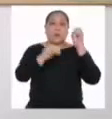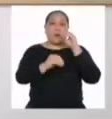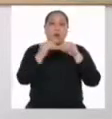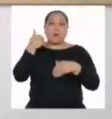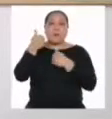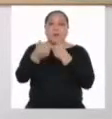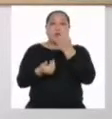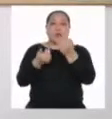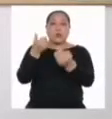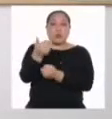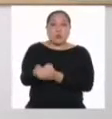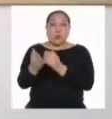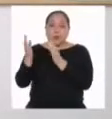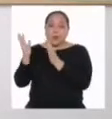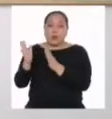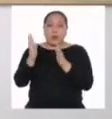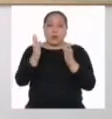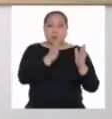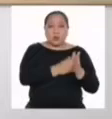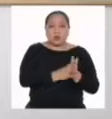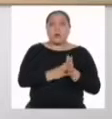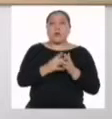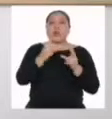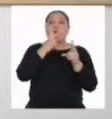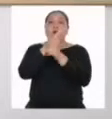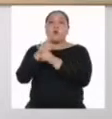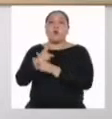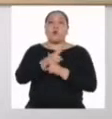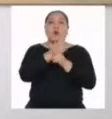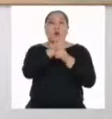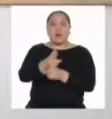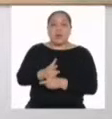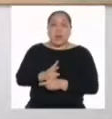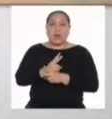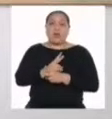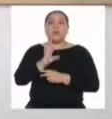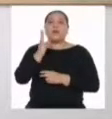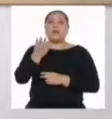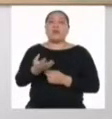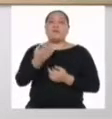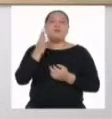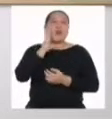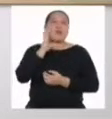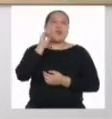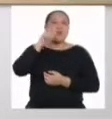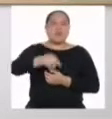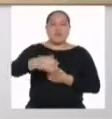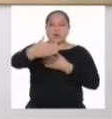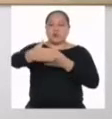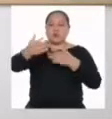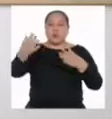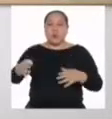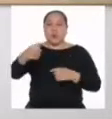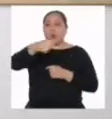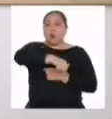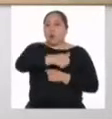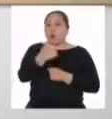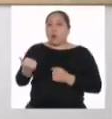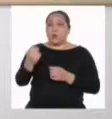establece procedimientos para el proceso para tratamiento de los residuos en su localidad. Otra manera de